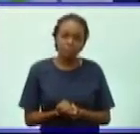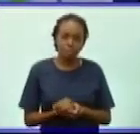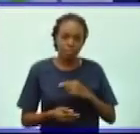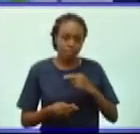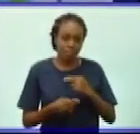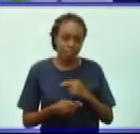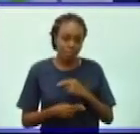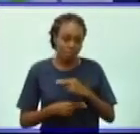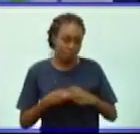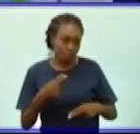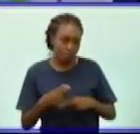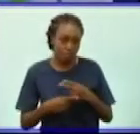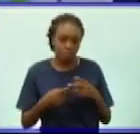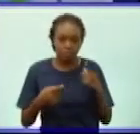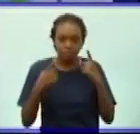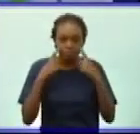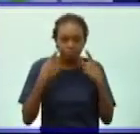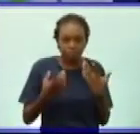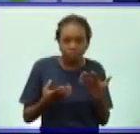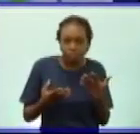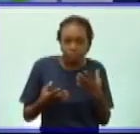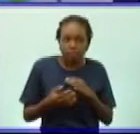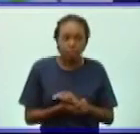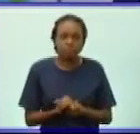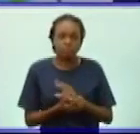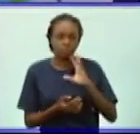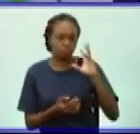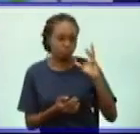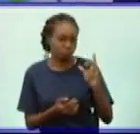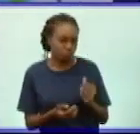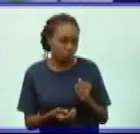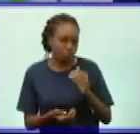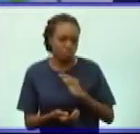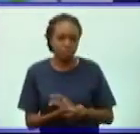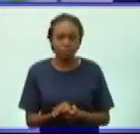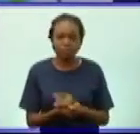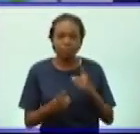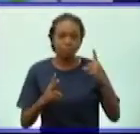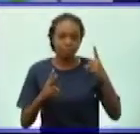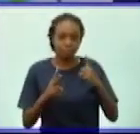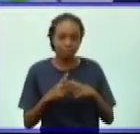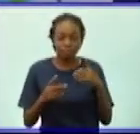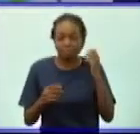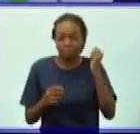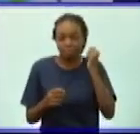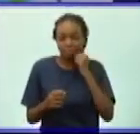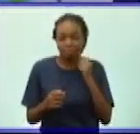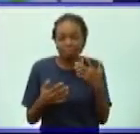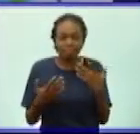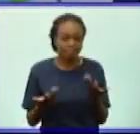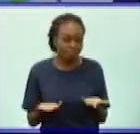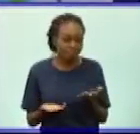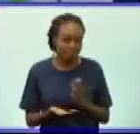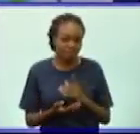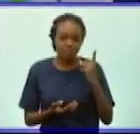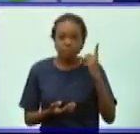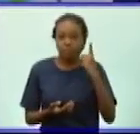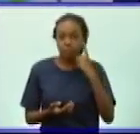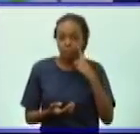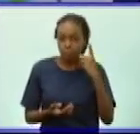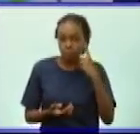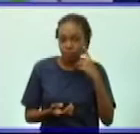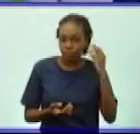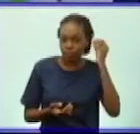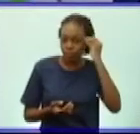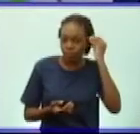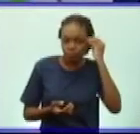hacer predicciones, para obtener algunos resultados y facilita la comprensión de los